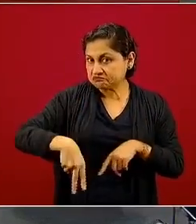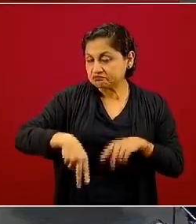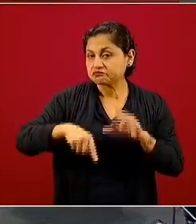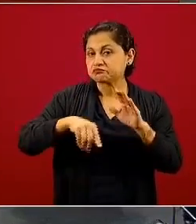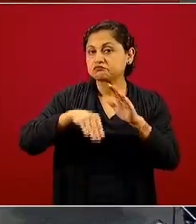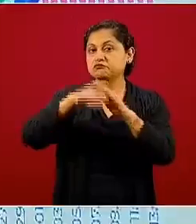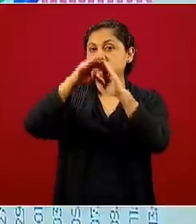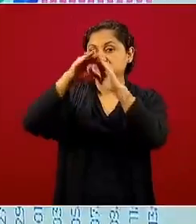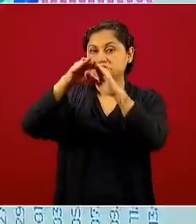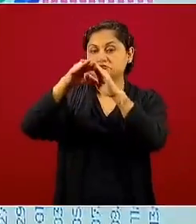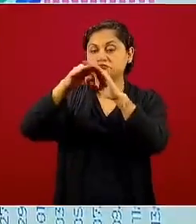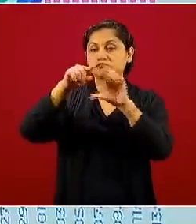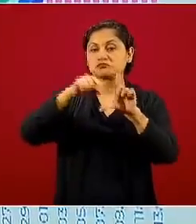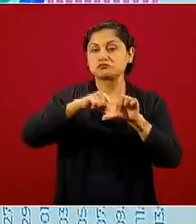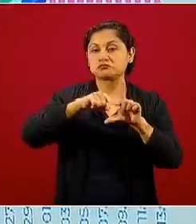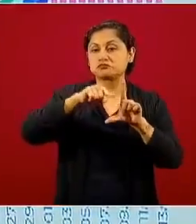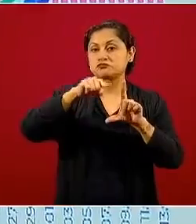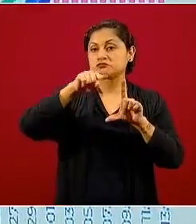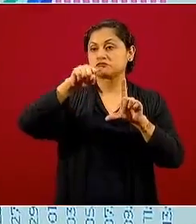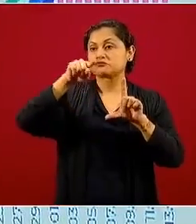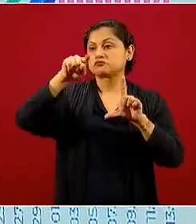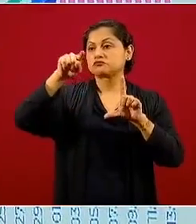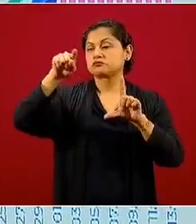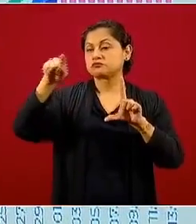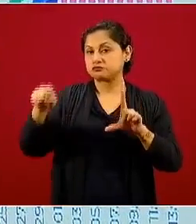que ha estado ocurriendo, comparado con esto,